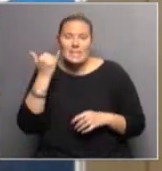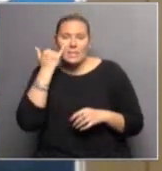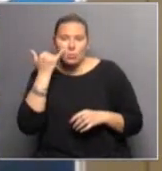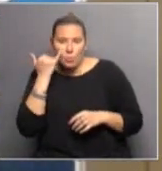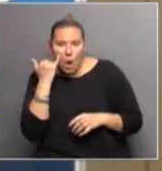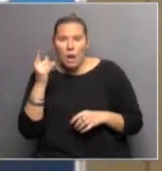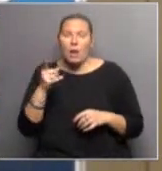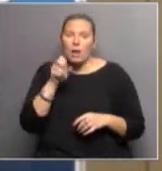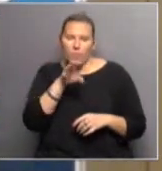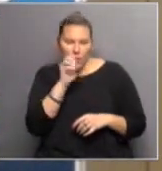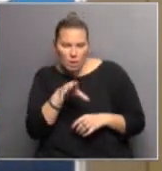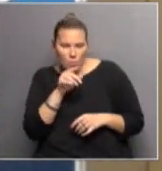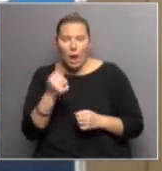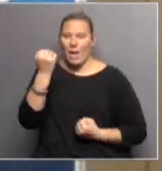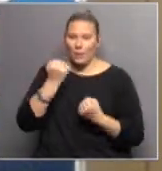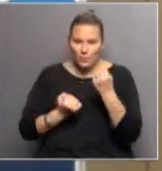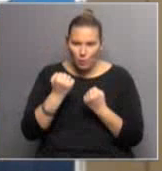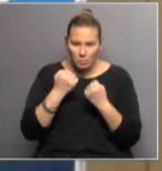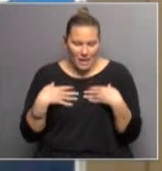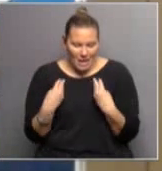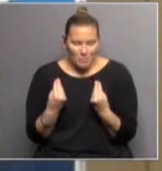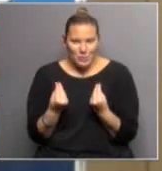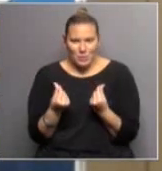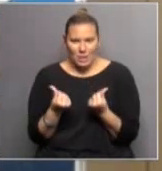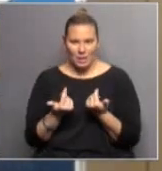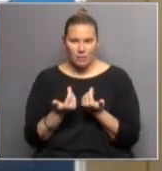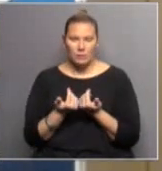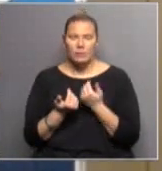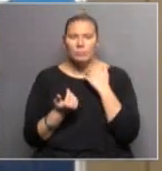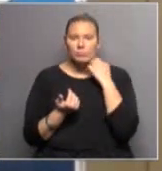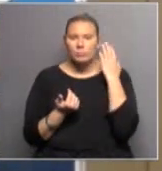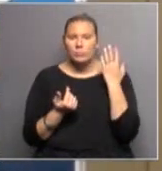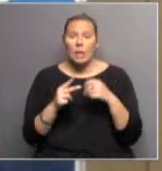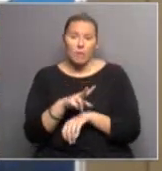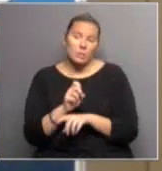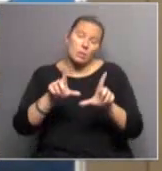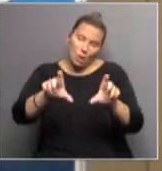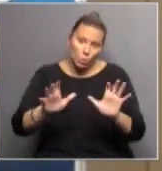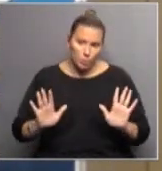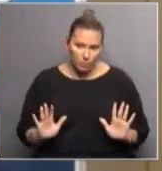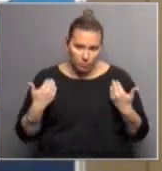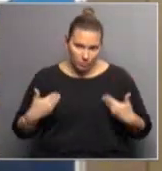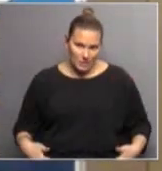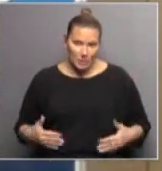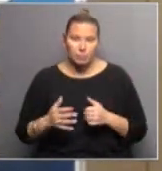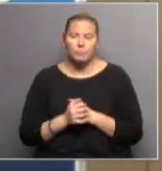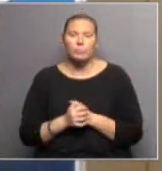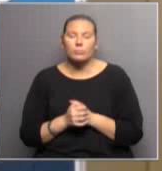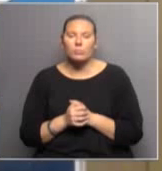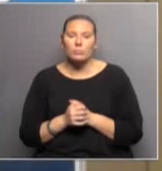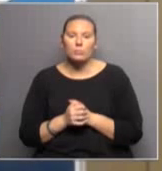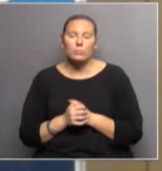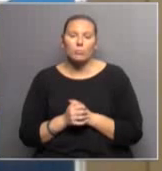la verbal, la económica, la emocional, la física, por supuesto, ¿sí?